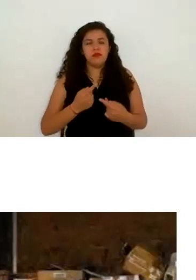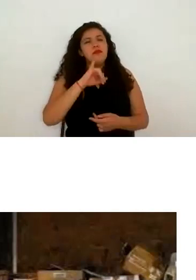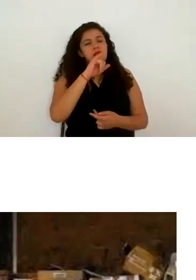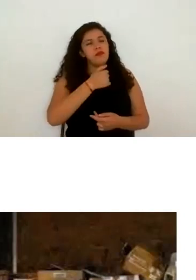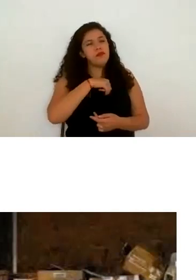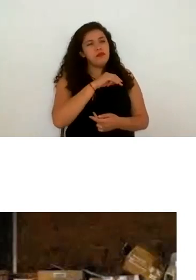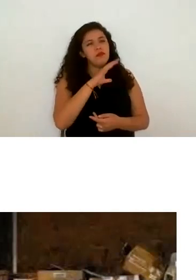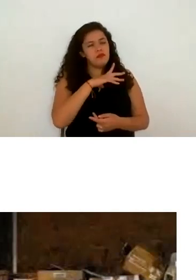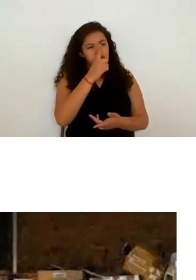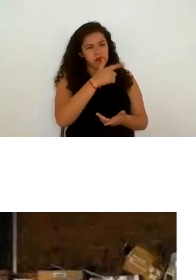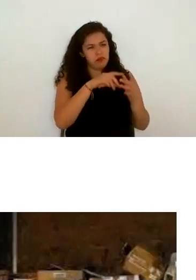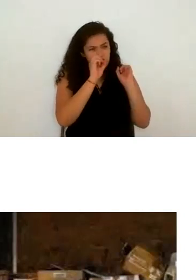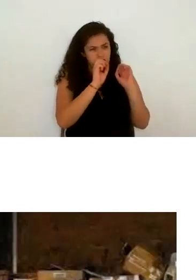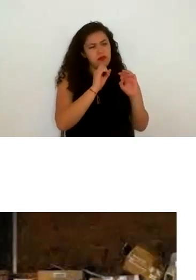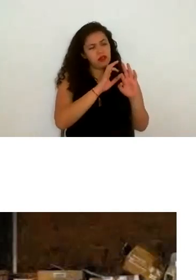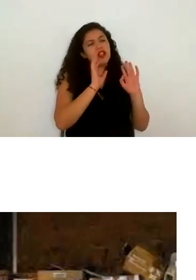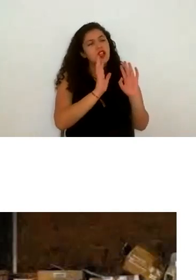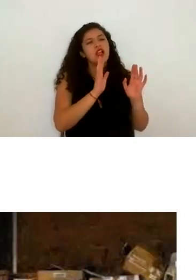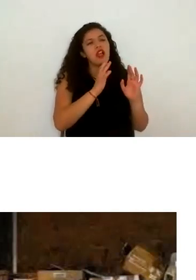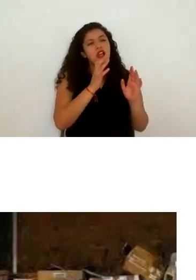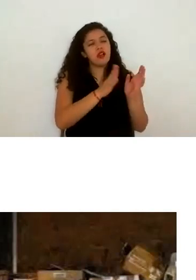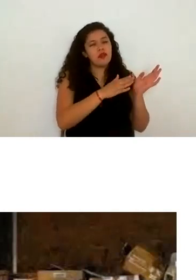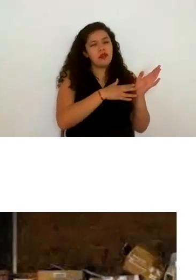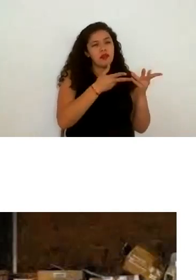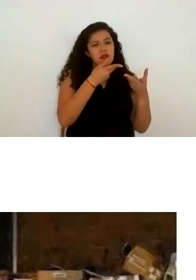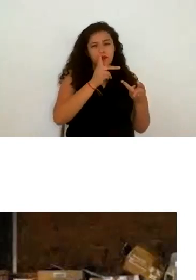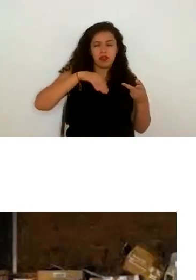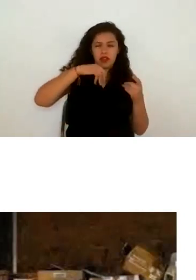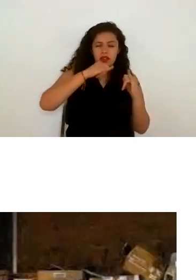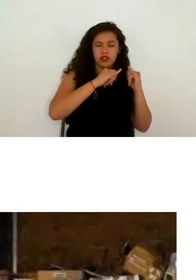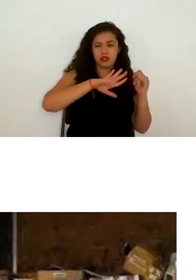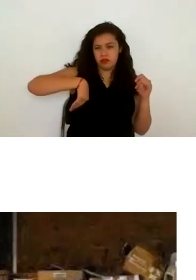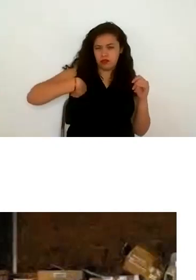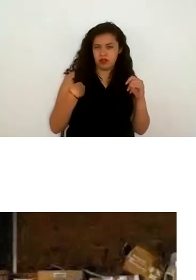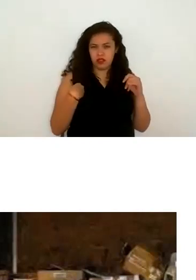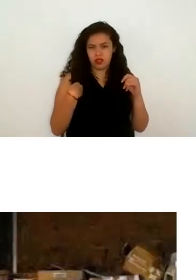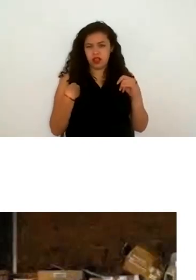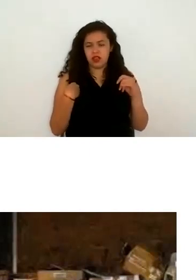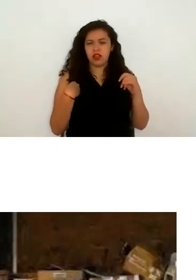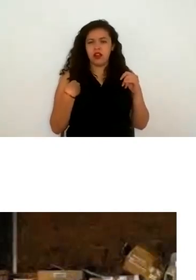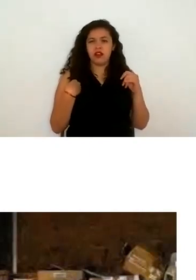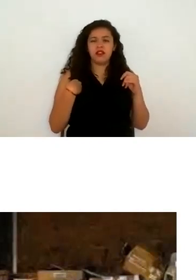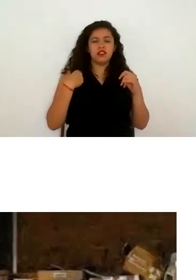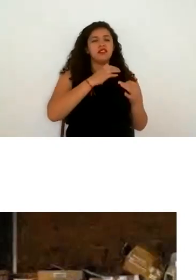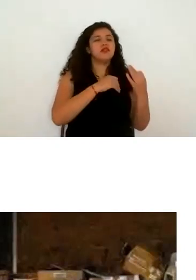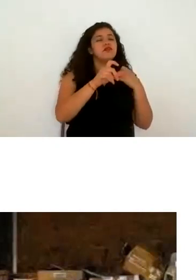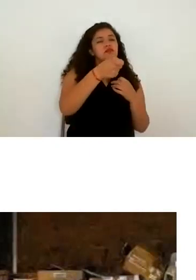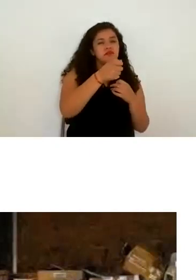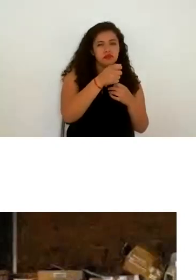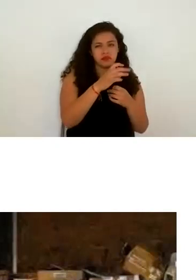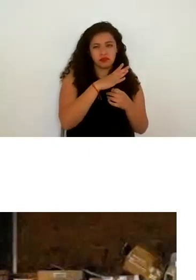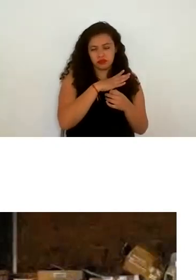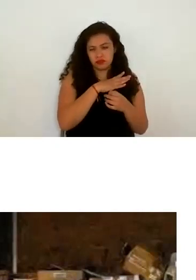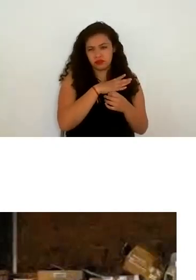tenemos una oficina donde resguardamos todos los expedientes producidos por la institución, y pues está bajo llave, ¿no? Tiene